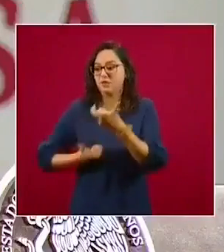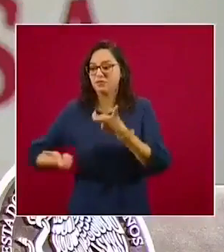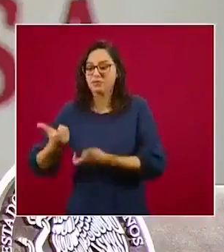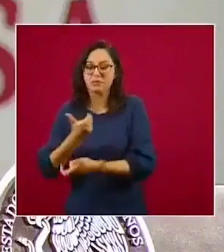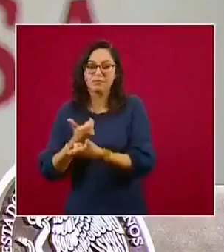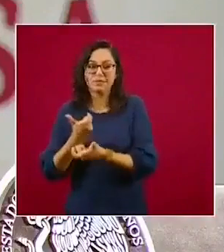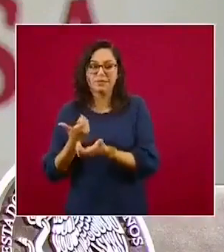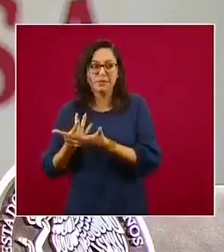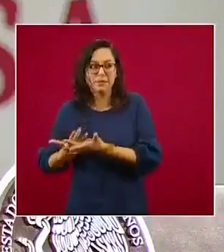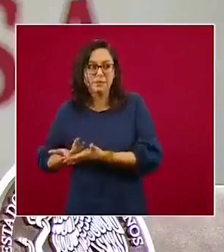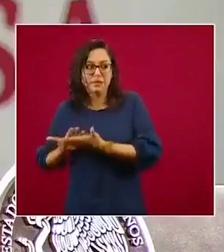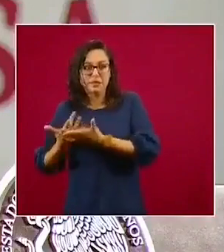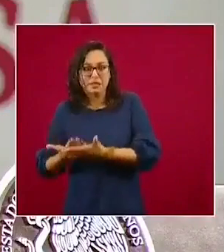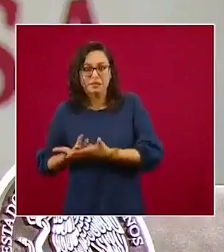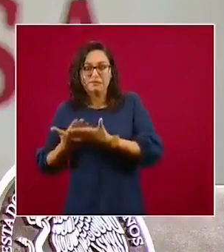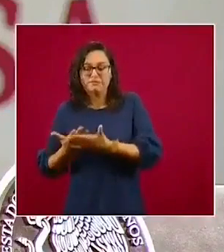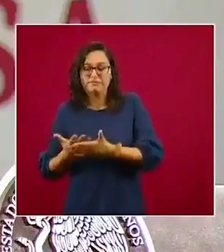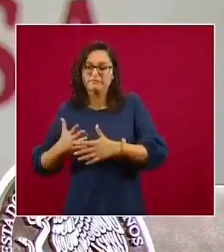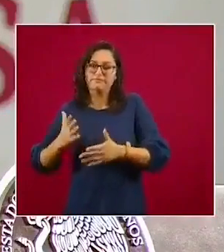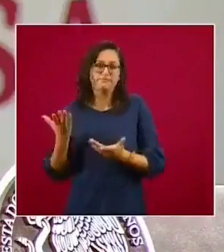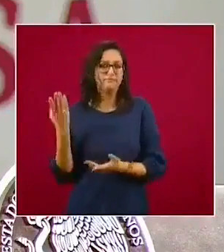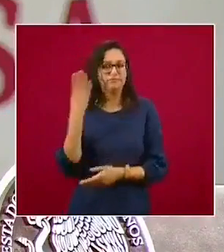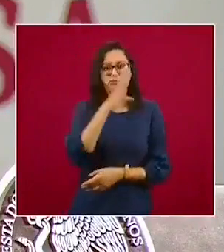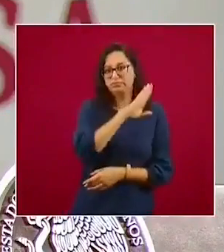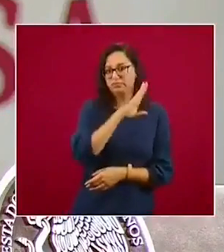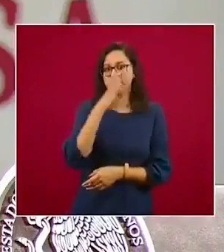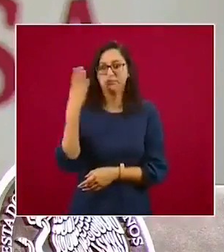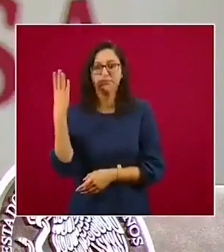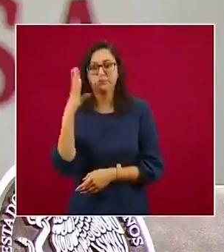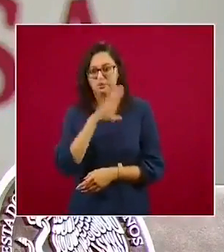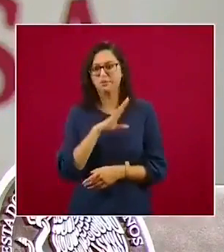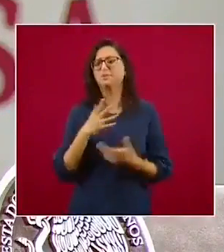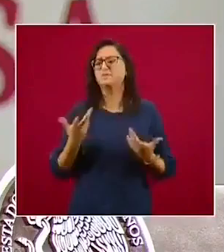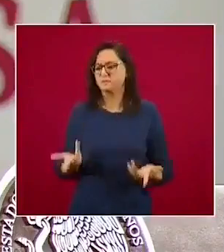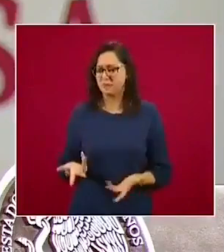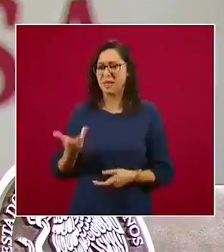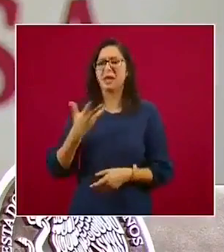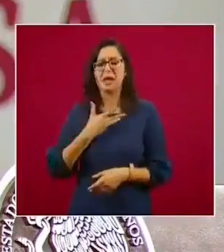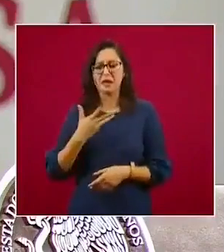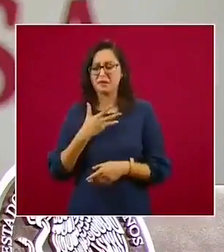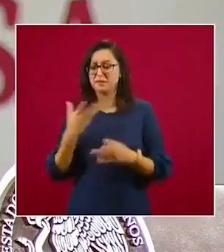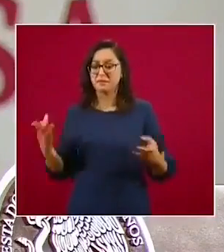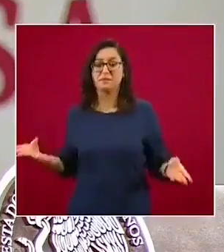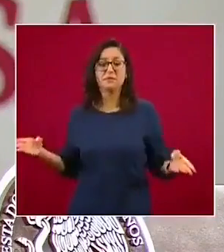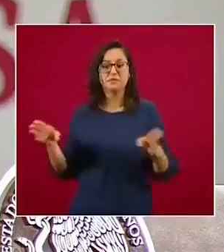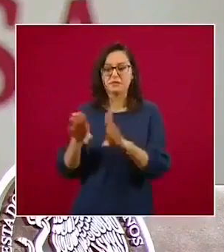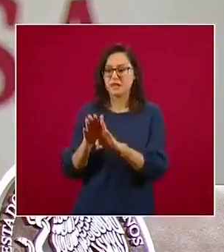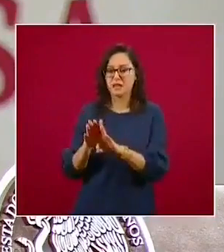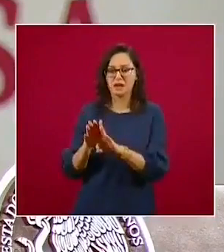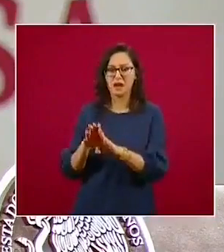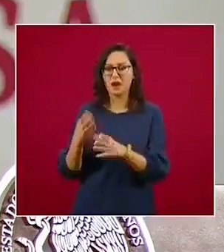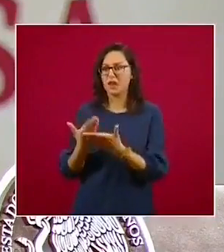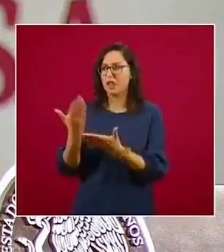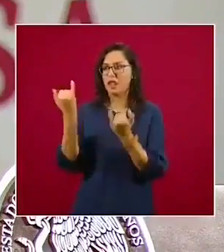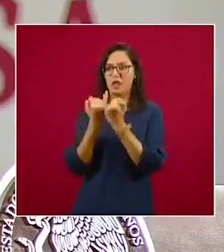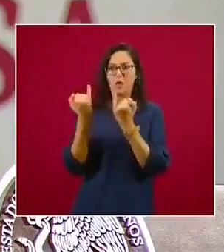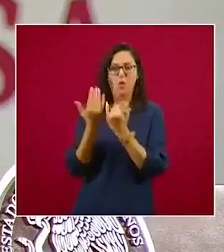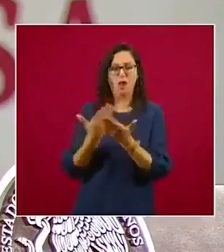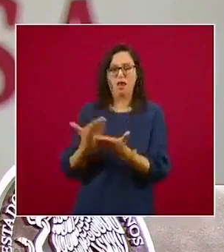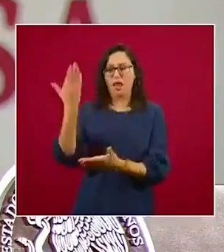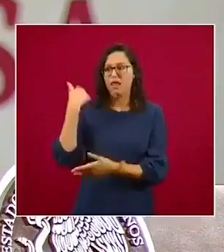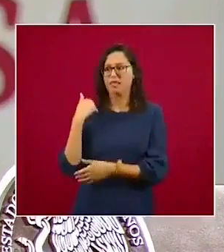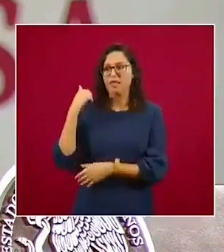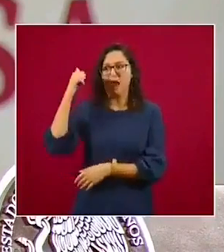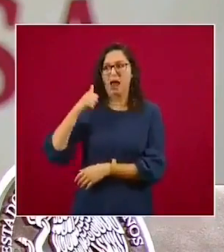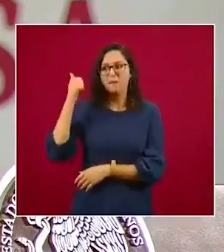la economía va a seguir operando en circunstancias inusuales. Es decir, no es que no esté operando, no es que tengamos el cierre duro de abril y mayo. Los restaurantes